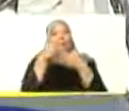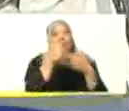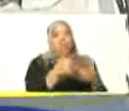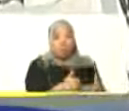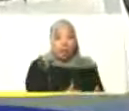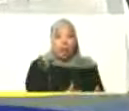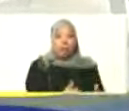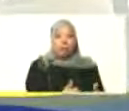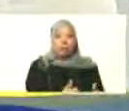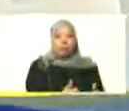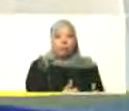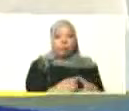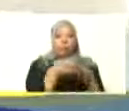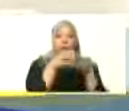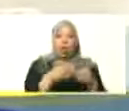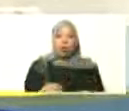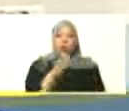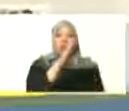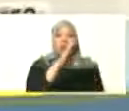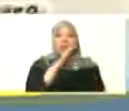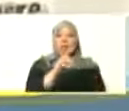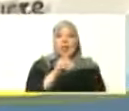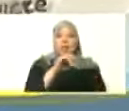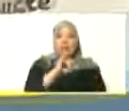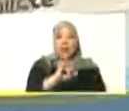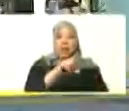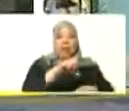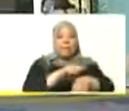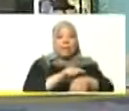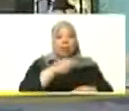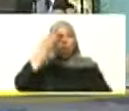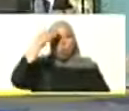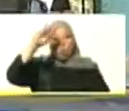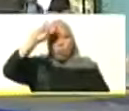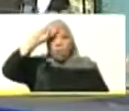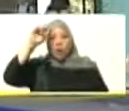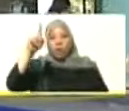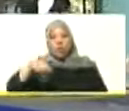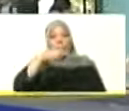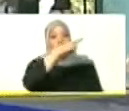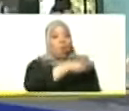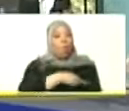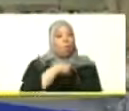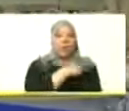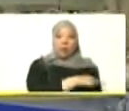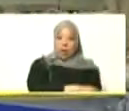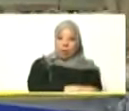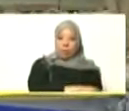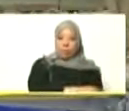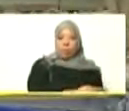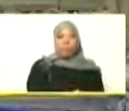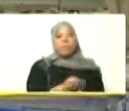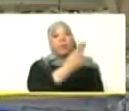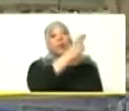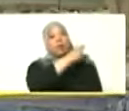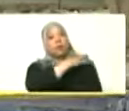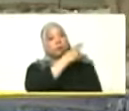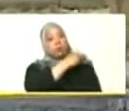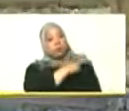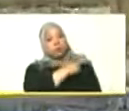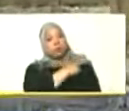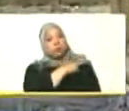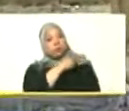ya, todos los CDI, todos los centros ambulatorios y además las escuelas. Así que mi comandante en jefe, esa es la gran